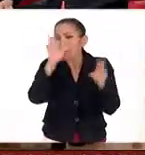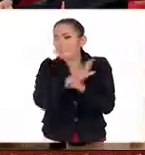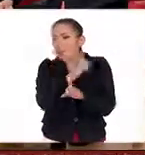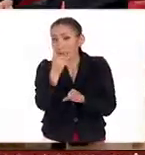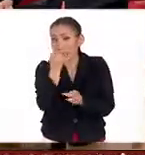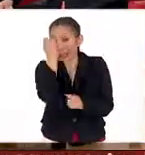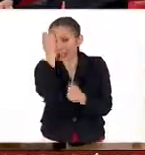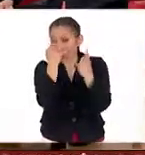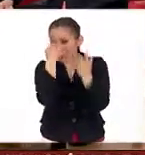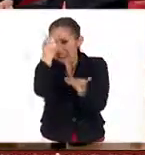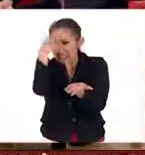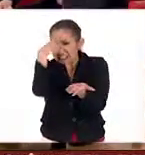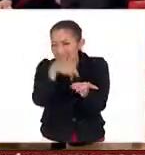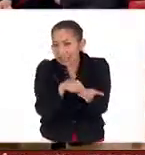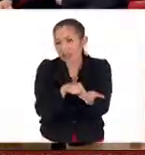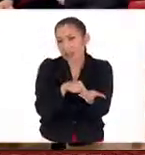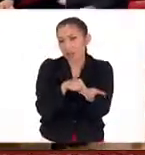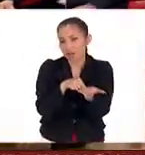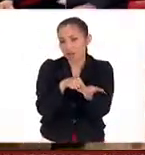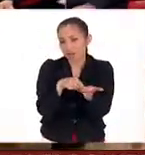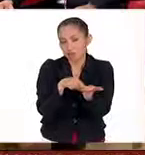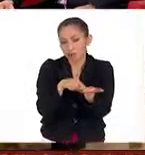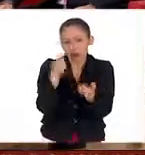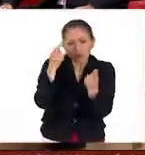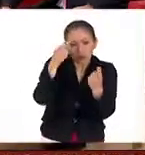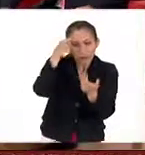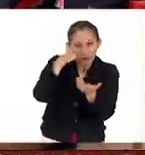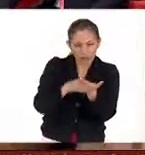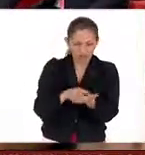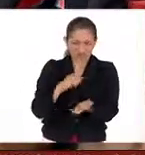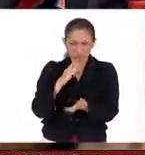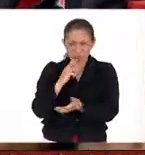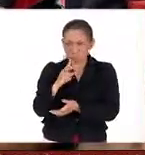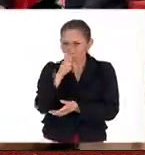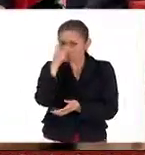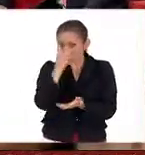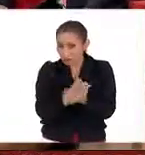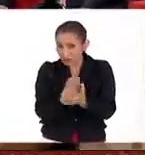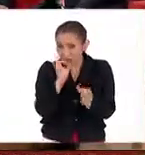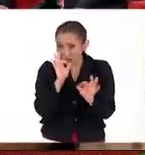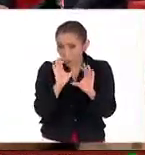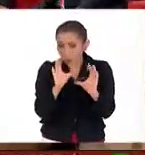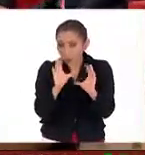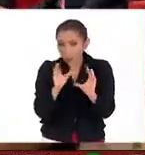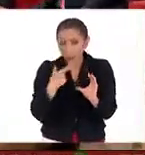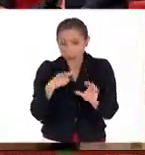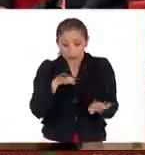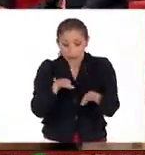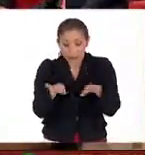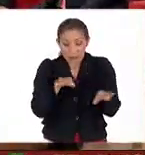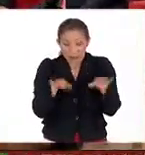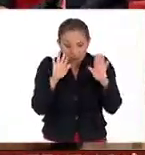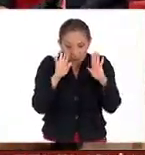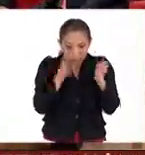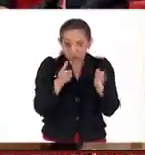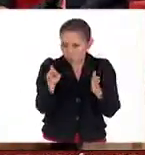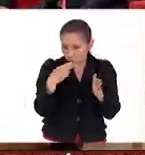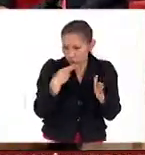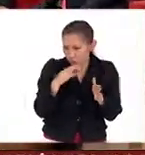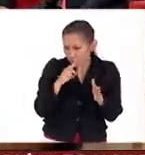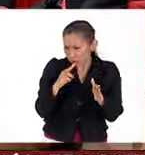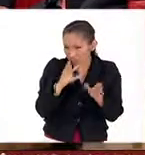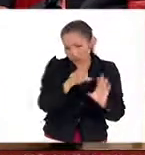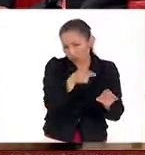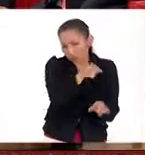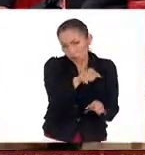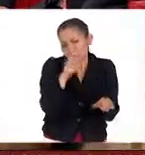hay quienes creen, o creemos, me incluyo, en que la voz solamente la debemos de cuidar quienes tenemos un trabajo específico en el que utilizamos